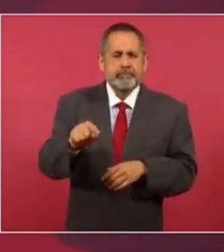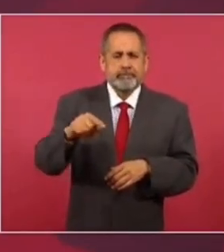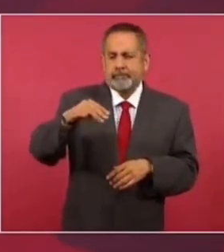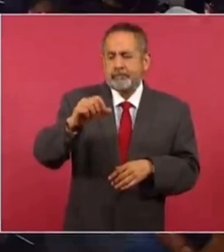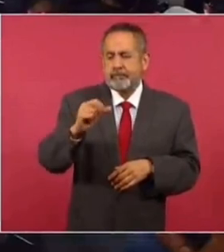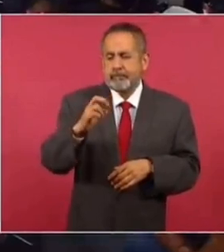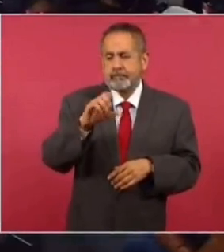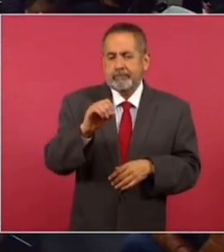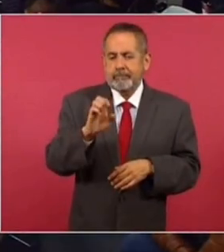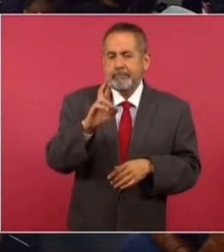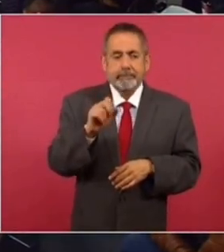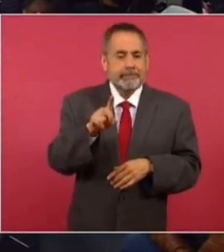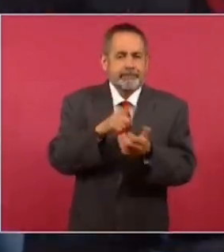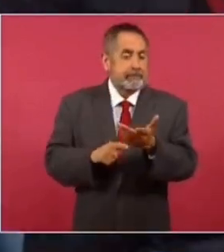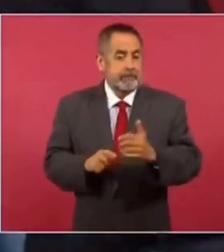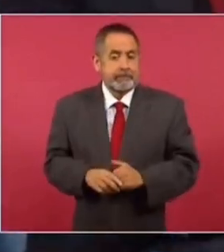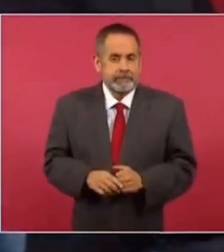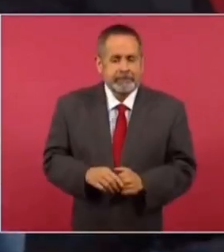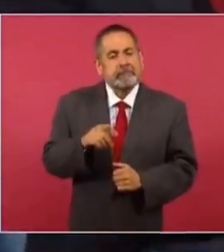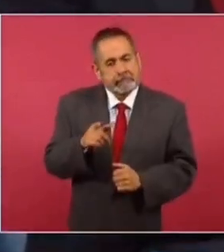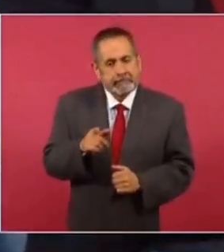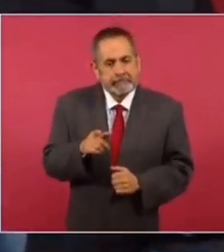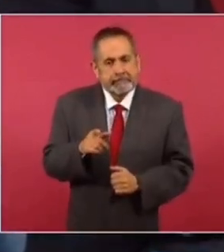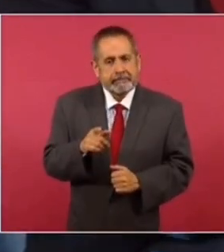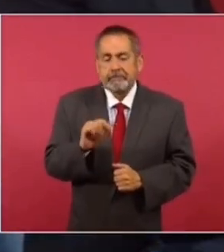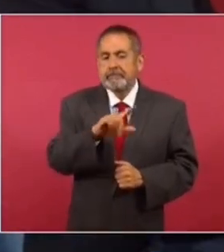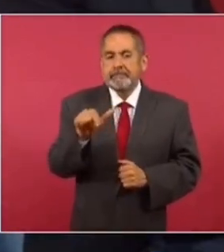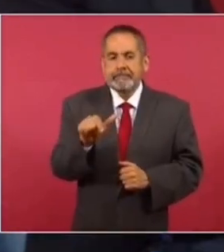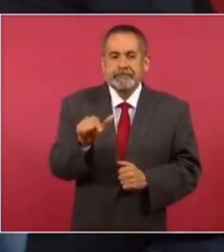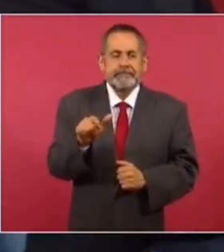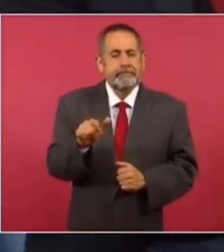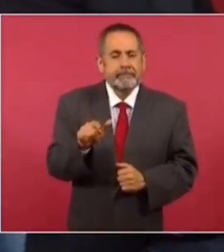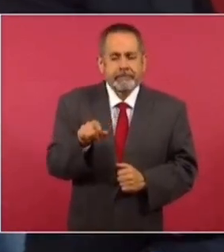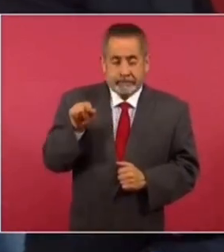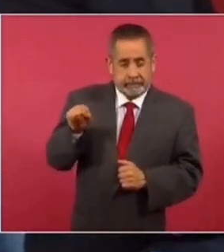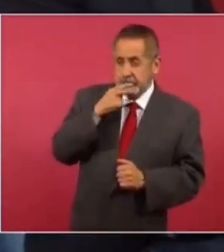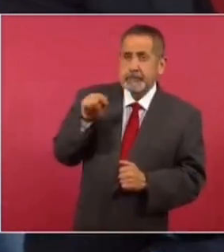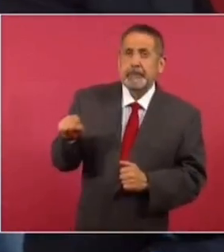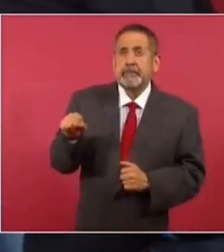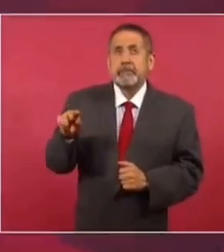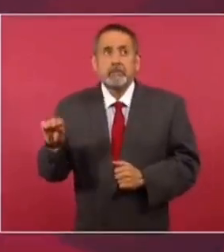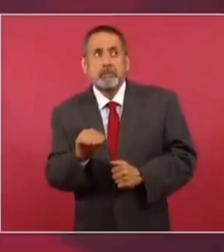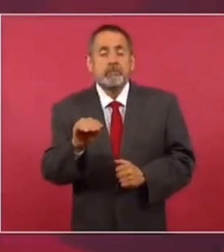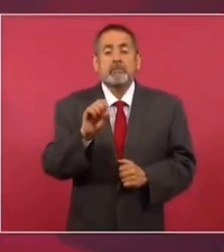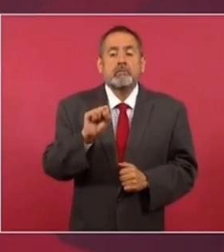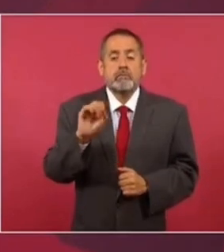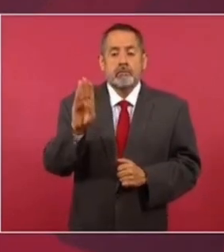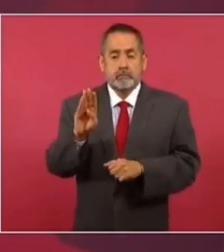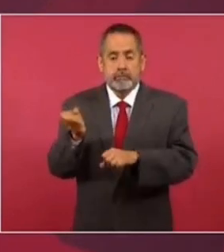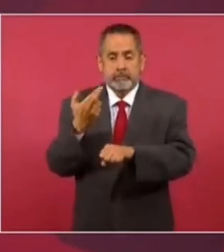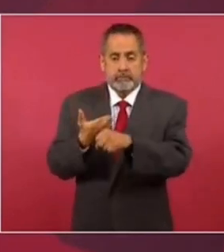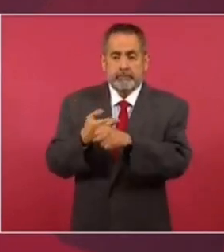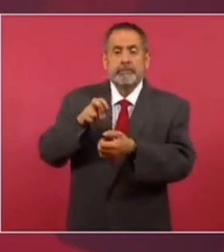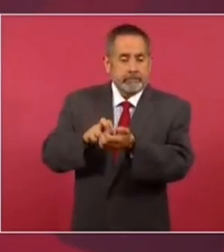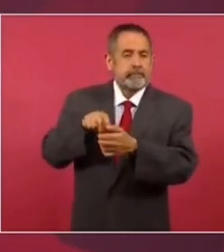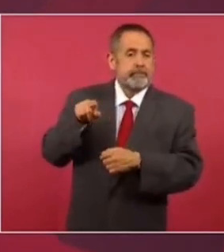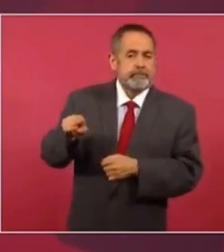Marcelo Ebrard a la Secretaría de Seguridad Pública. Y luego, pues estuvo de subsecretario en la